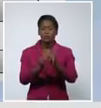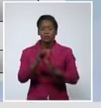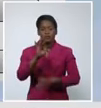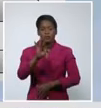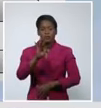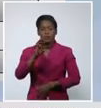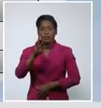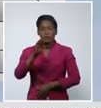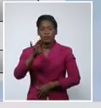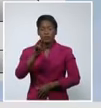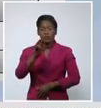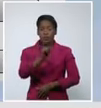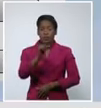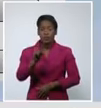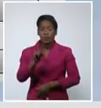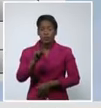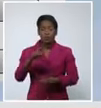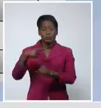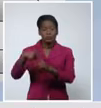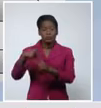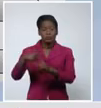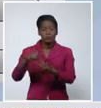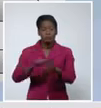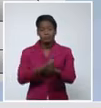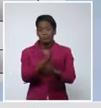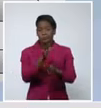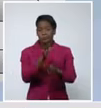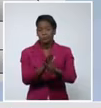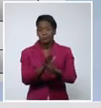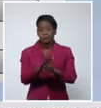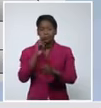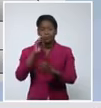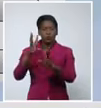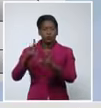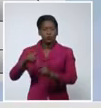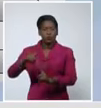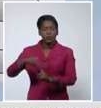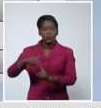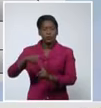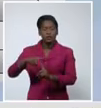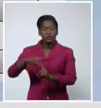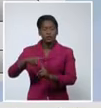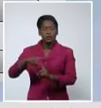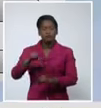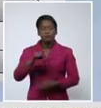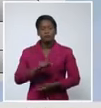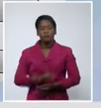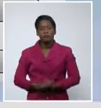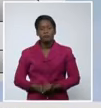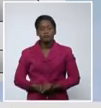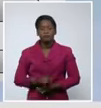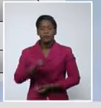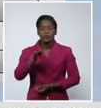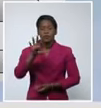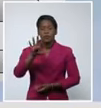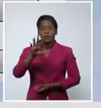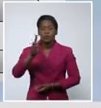150.839 pacientes diagnosticados ayer, pues ya la cifra total asciende a